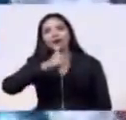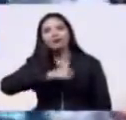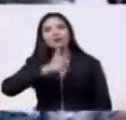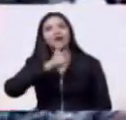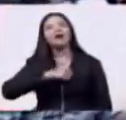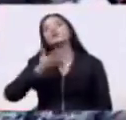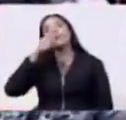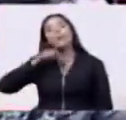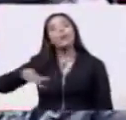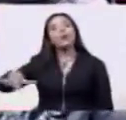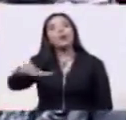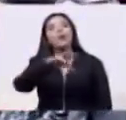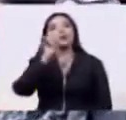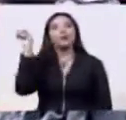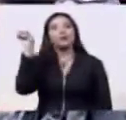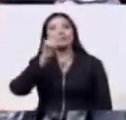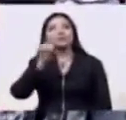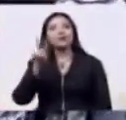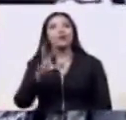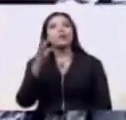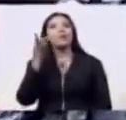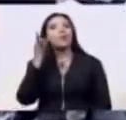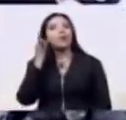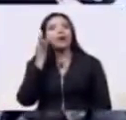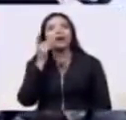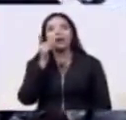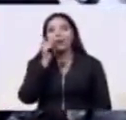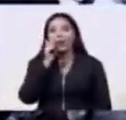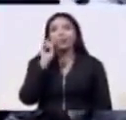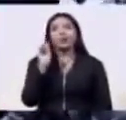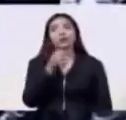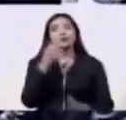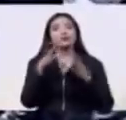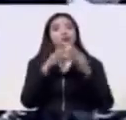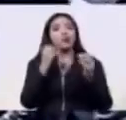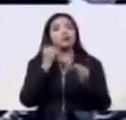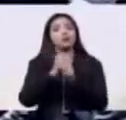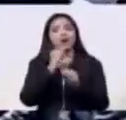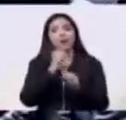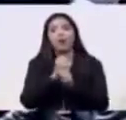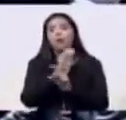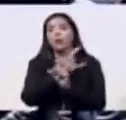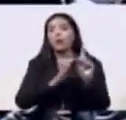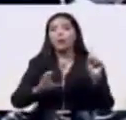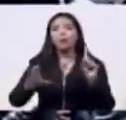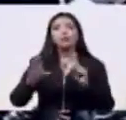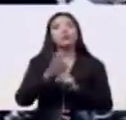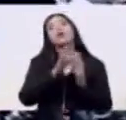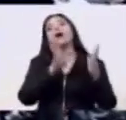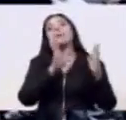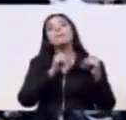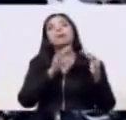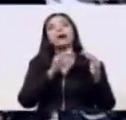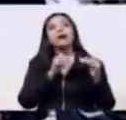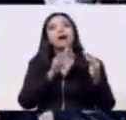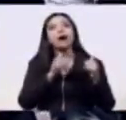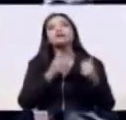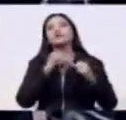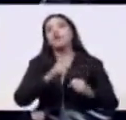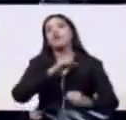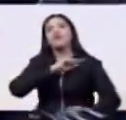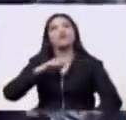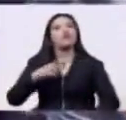pueblo venezolano, esas mujeres, esos hombres que hacen cultura, que están dando esperanza, que están dando